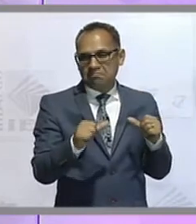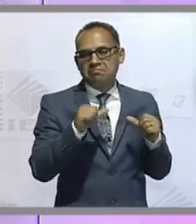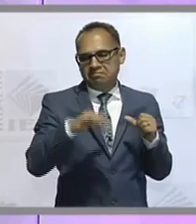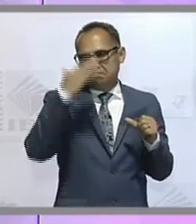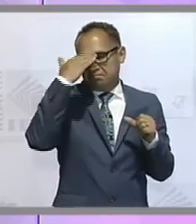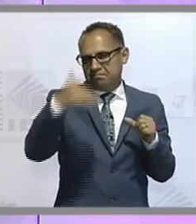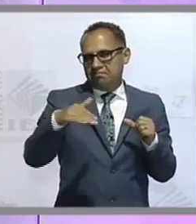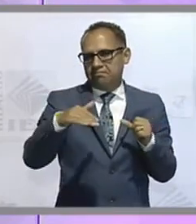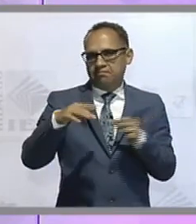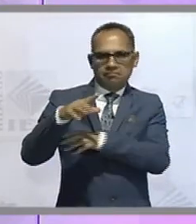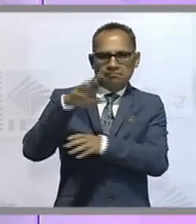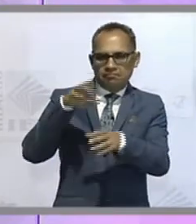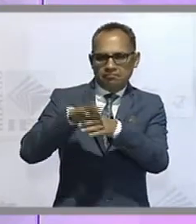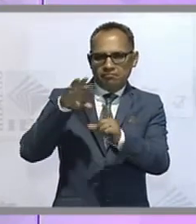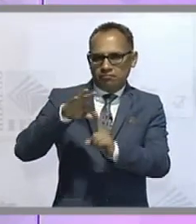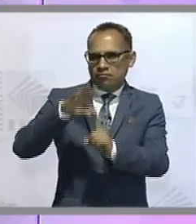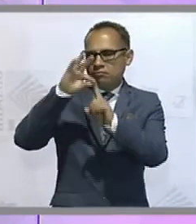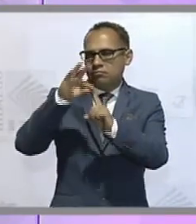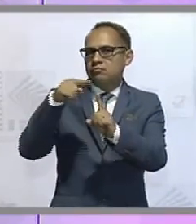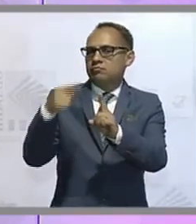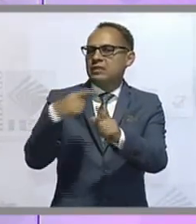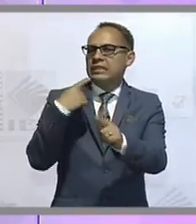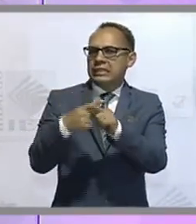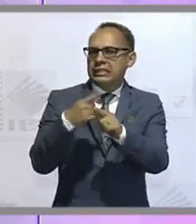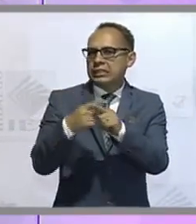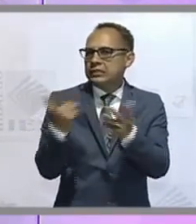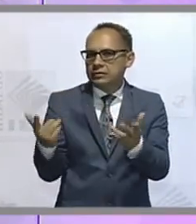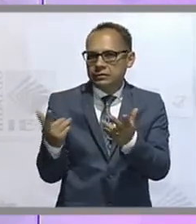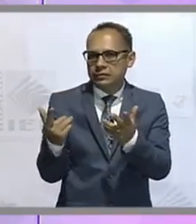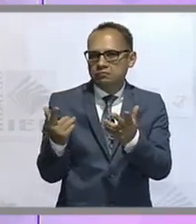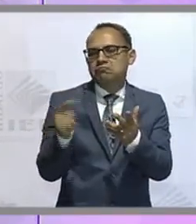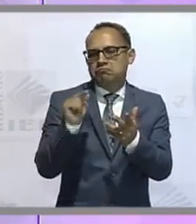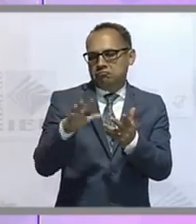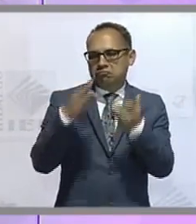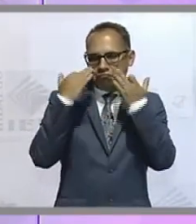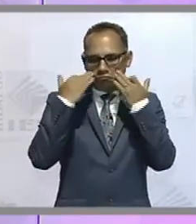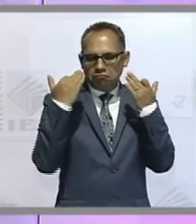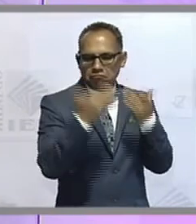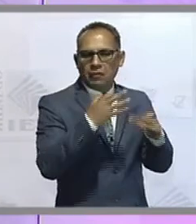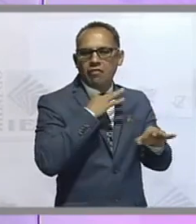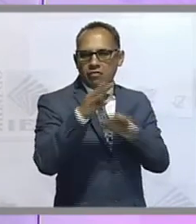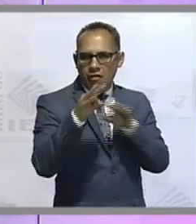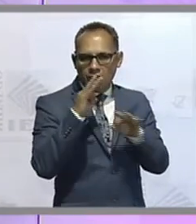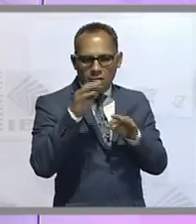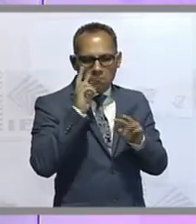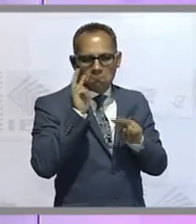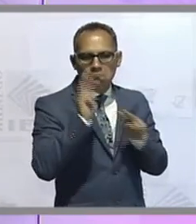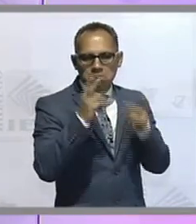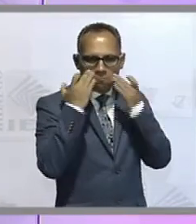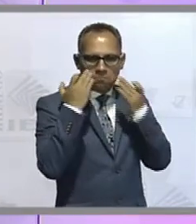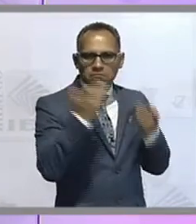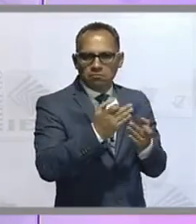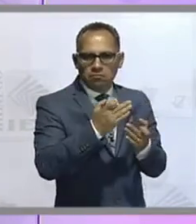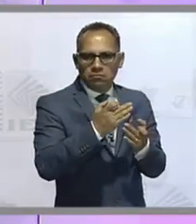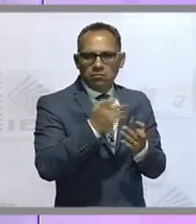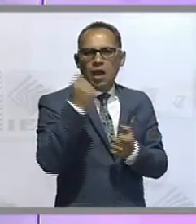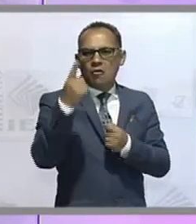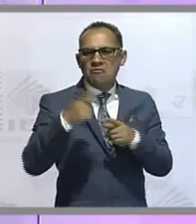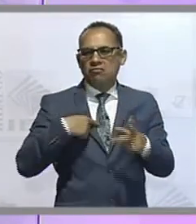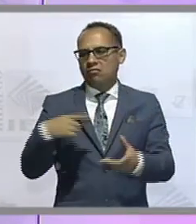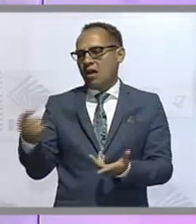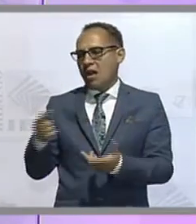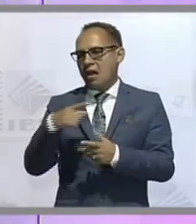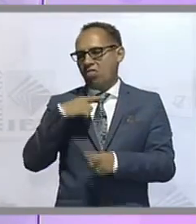vamos a votar por quien de verdad han visto trabajar que aunque algunos critiquen que damos algunos detalles